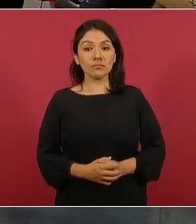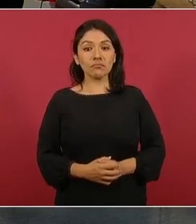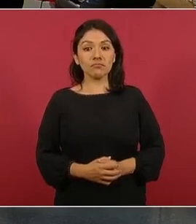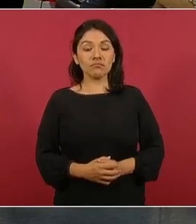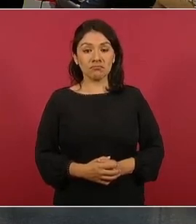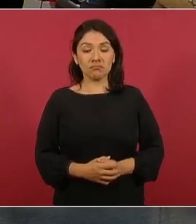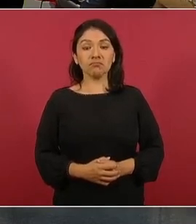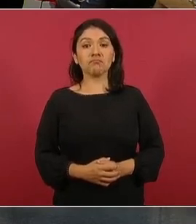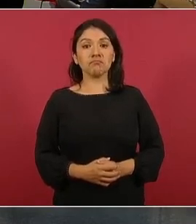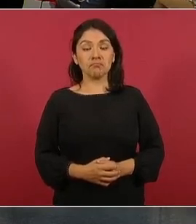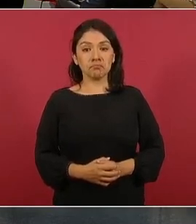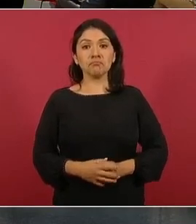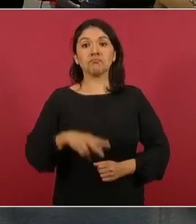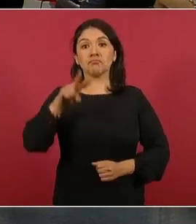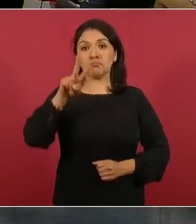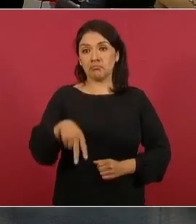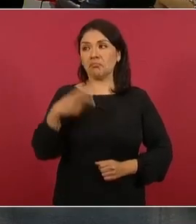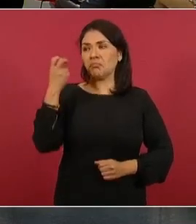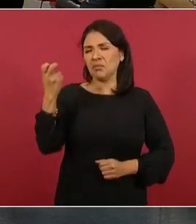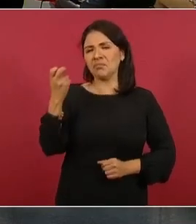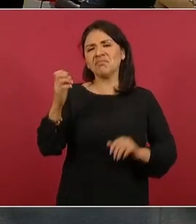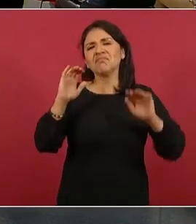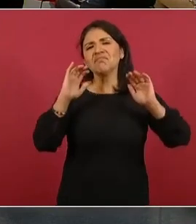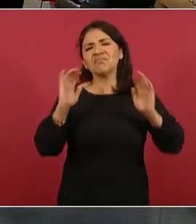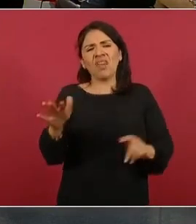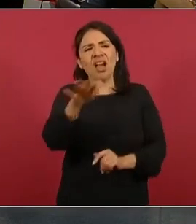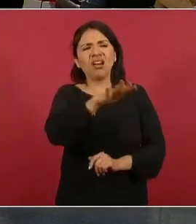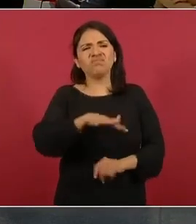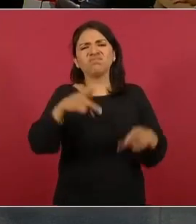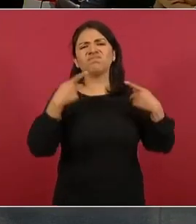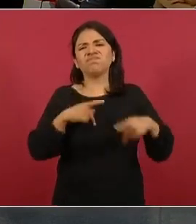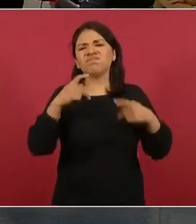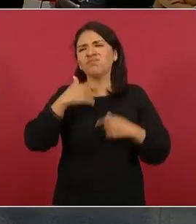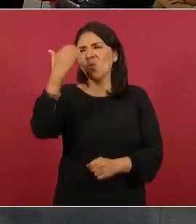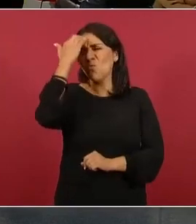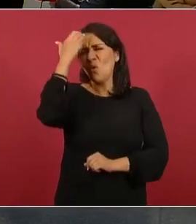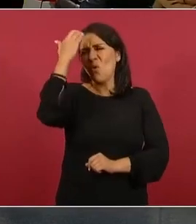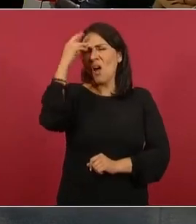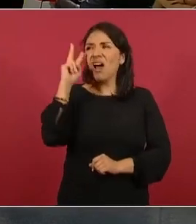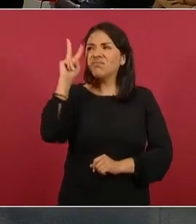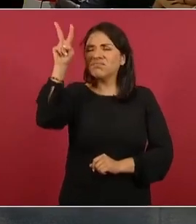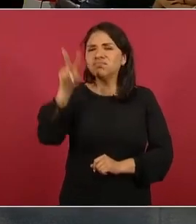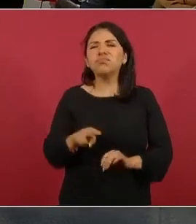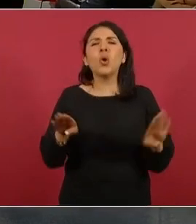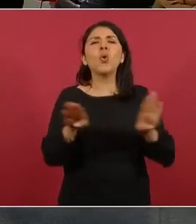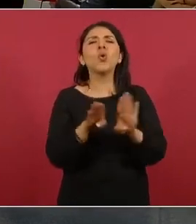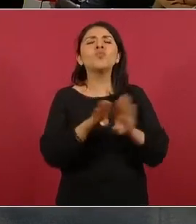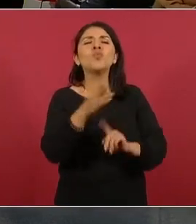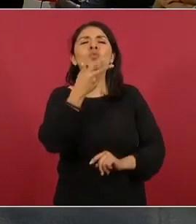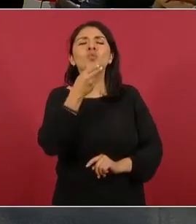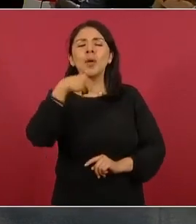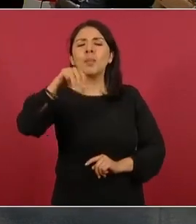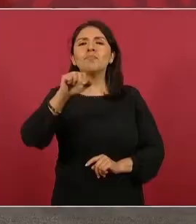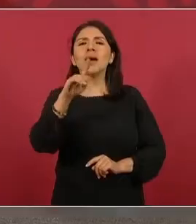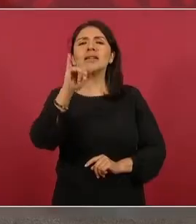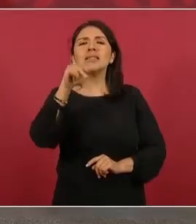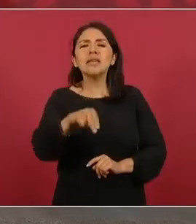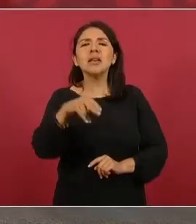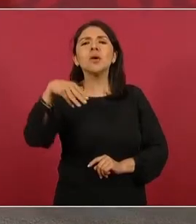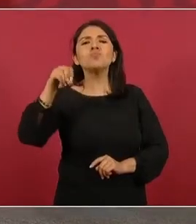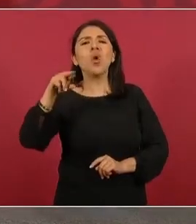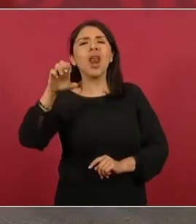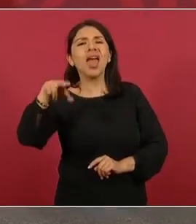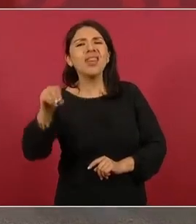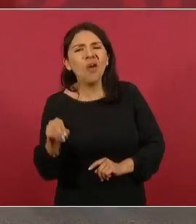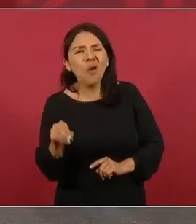muy visto, muy leído, es como el caso de Martín Moreno y